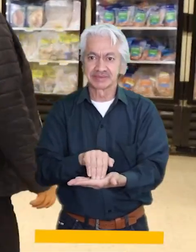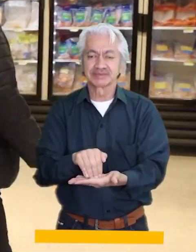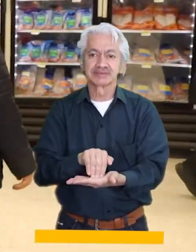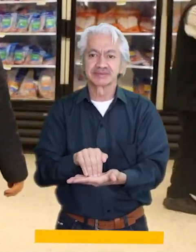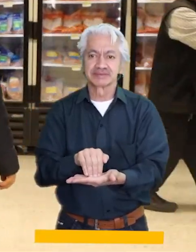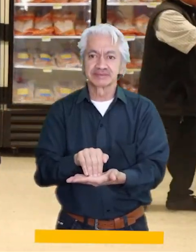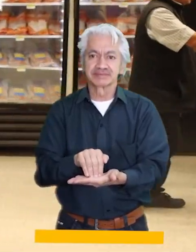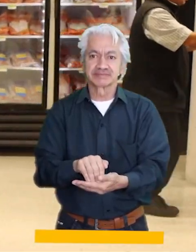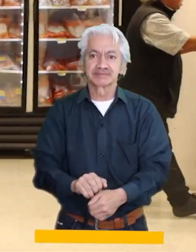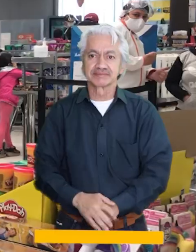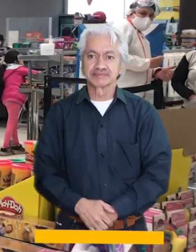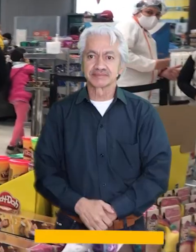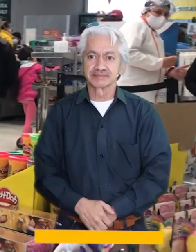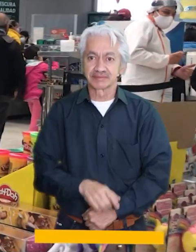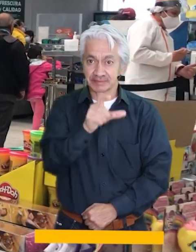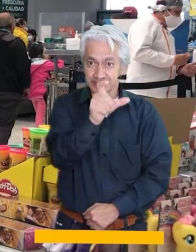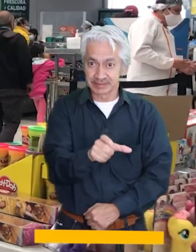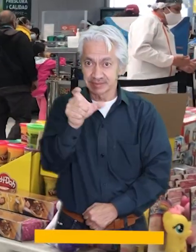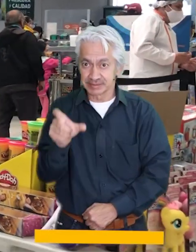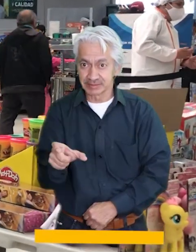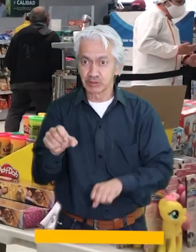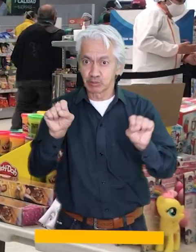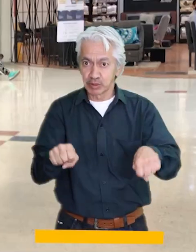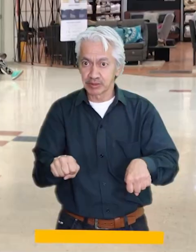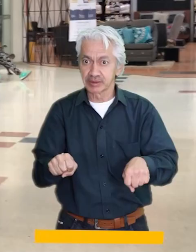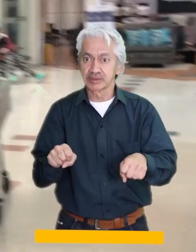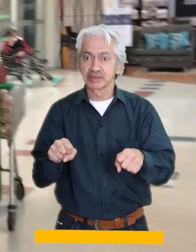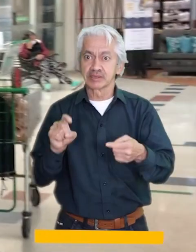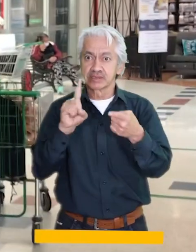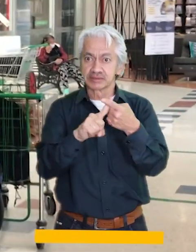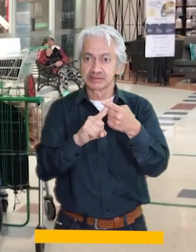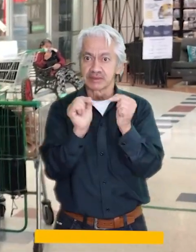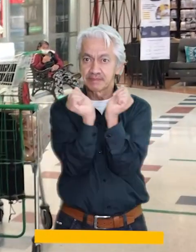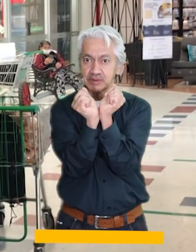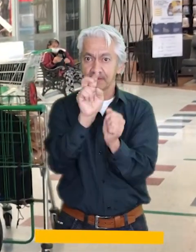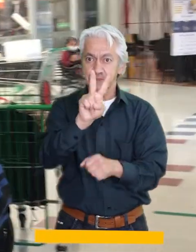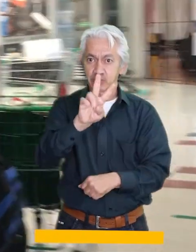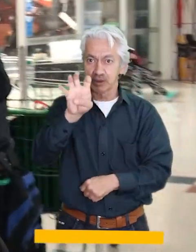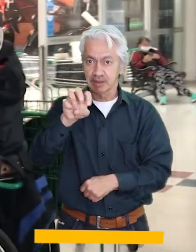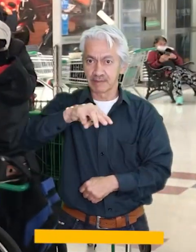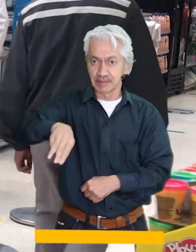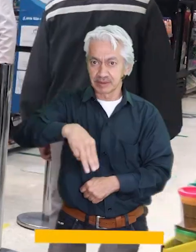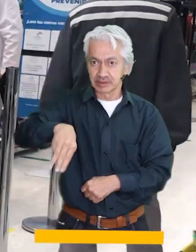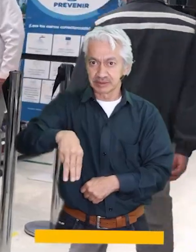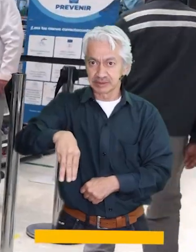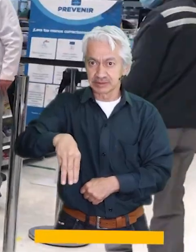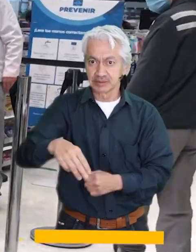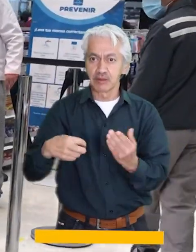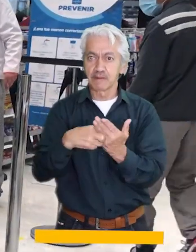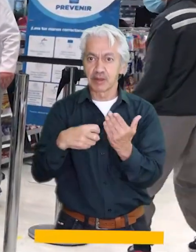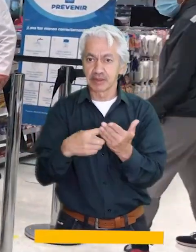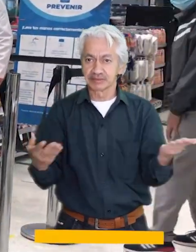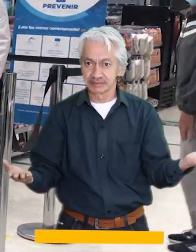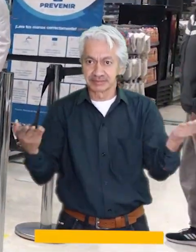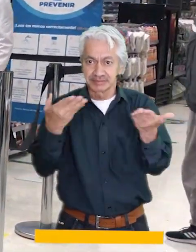en alta vulnerabilidad. Los beneficiarios tienen hasta el miércoles 29 de mayo de 2023 para redimir los